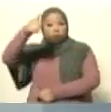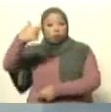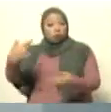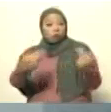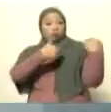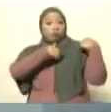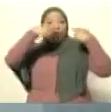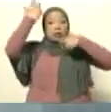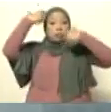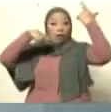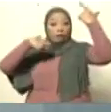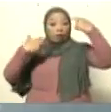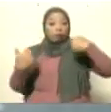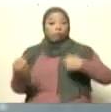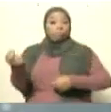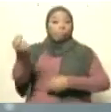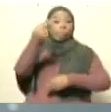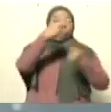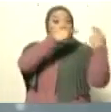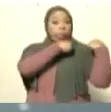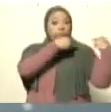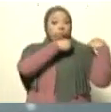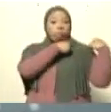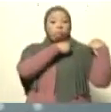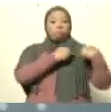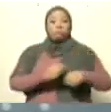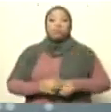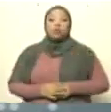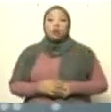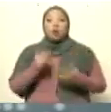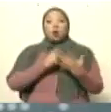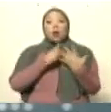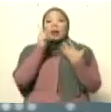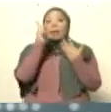llega al gobierno con una propuesta